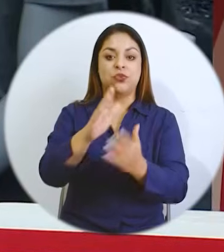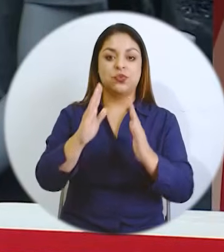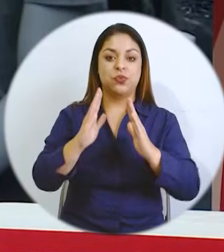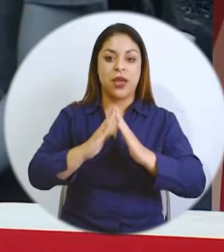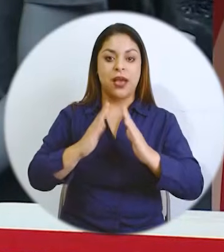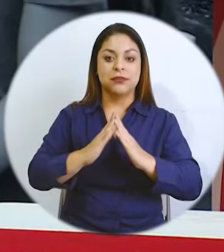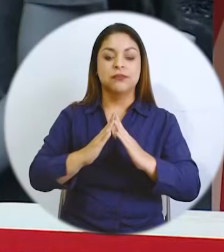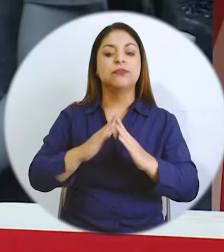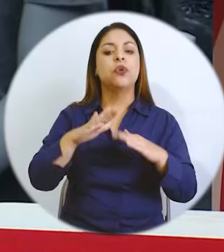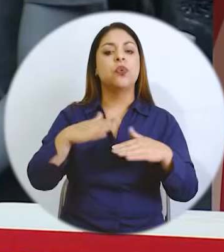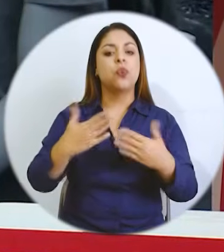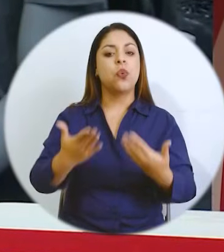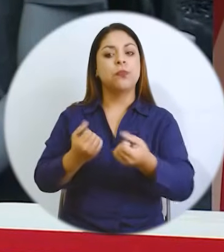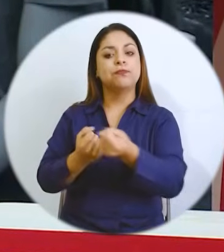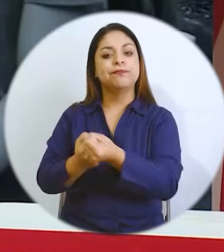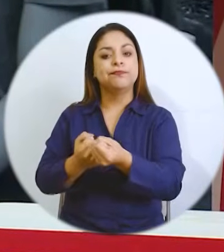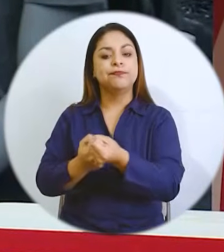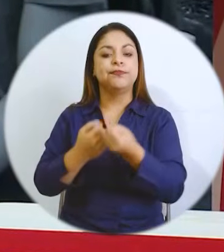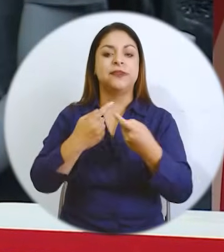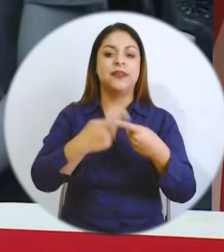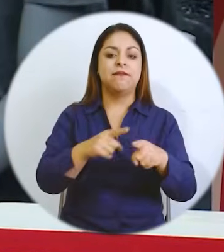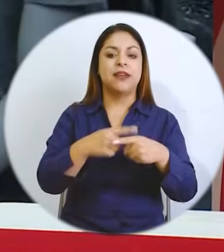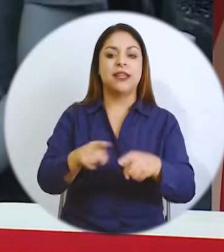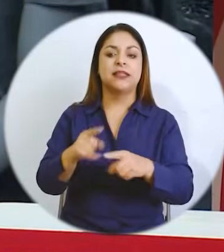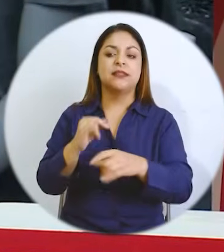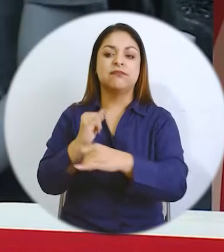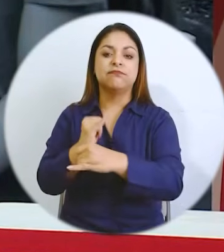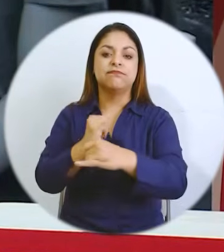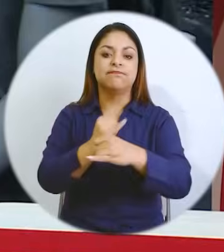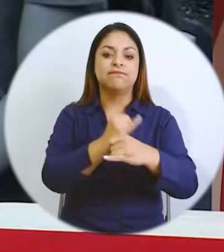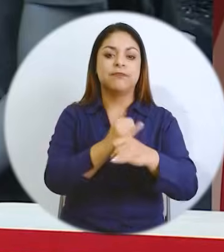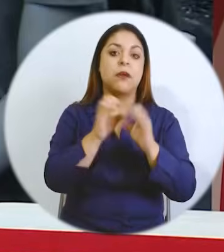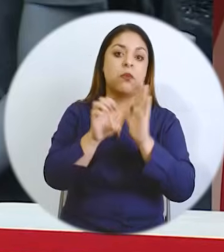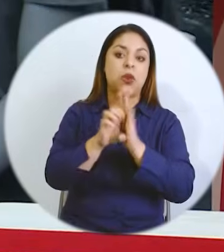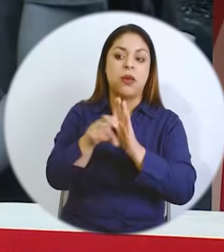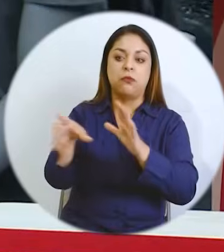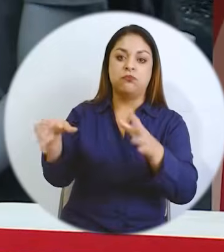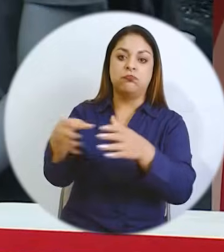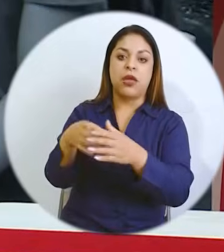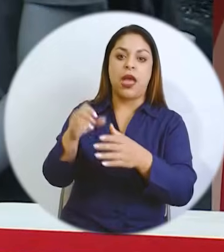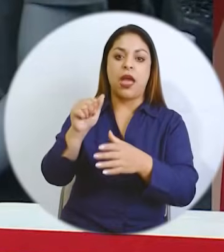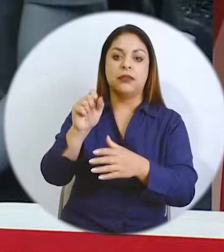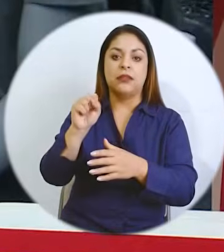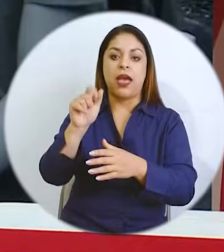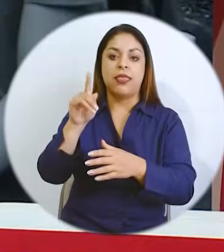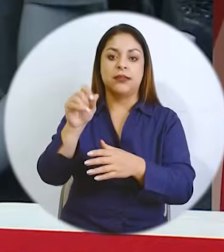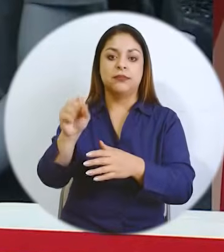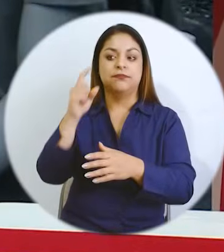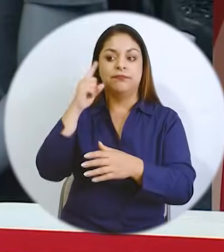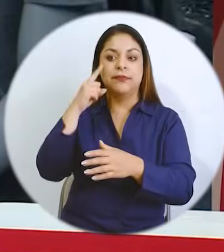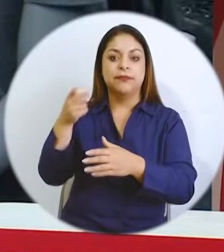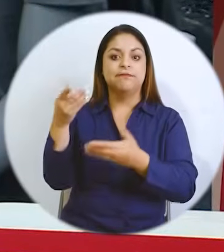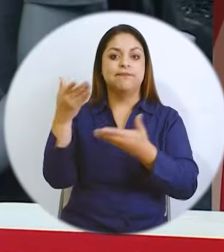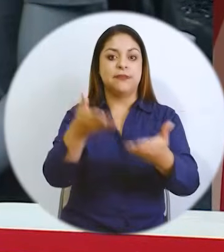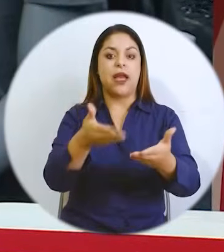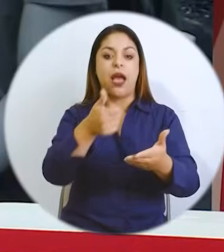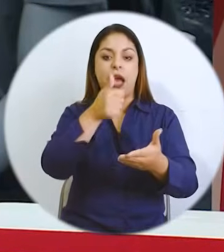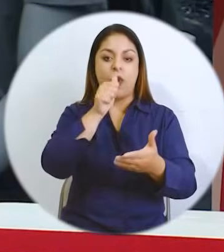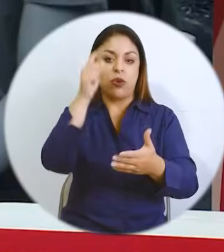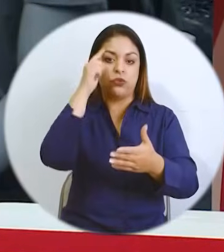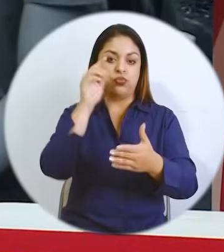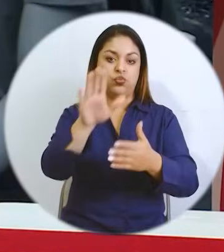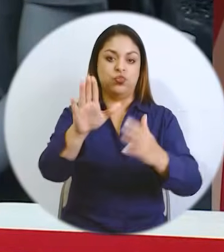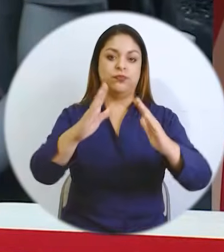podemos apoyar a las diferentes instituciones, a las asadas, en este trabajo arduo que realizan para asegurar el líquido vital en nuestras